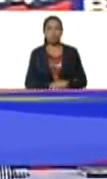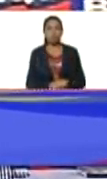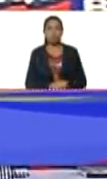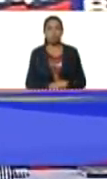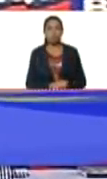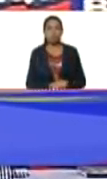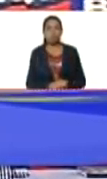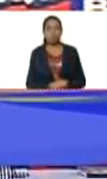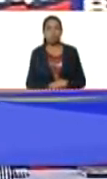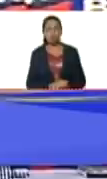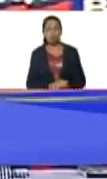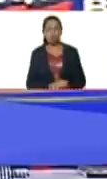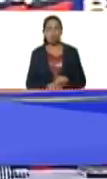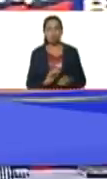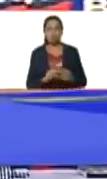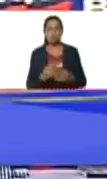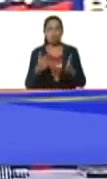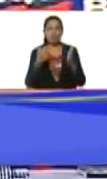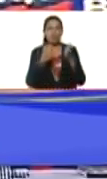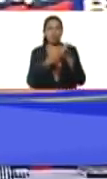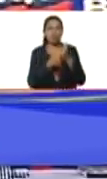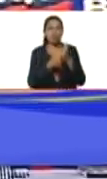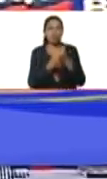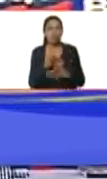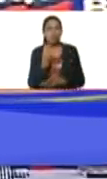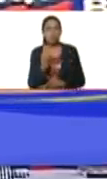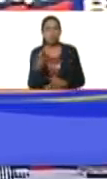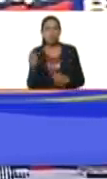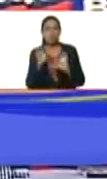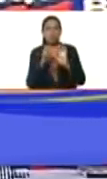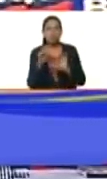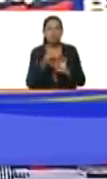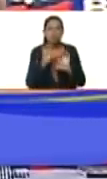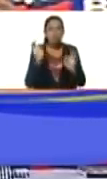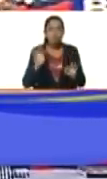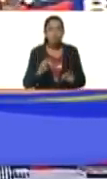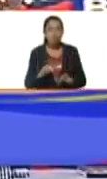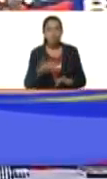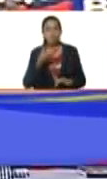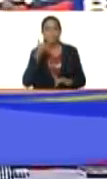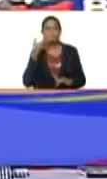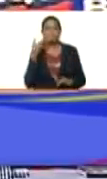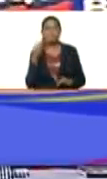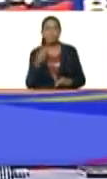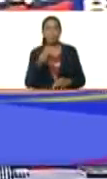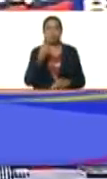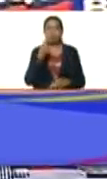mientras surge una vacuna, mejores tratamientos,